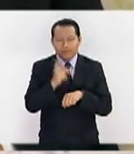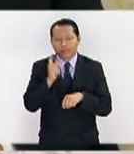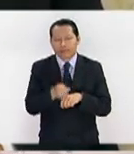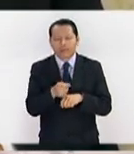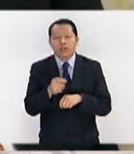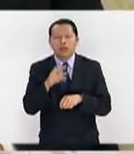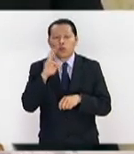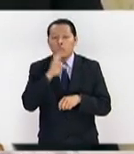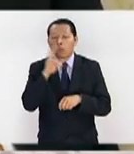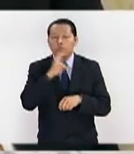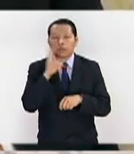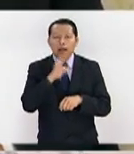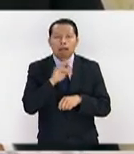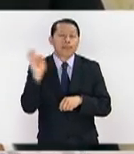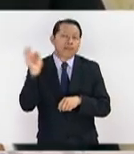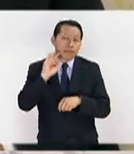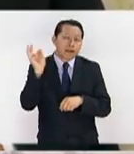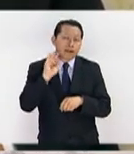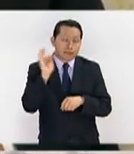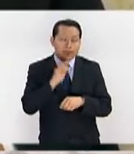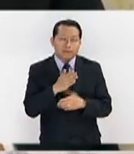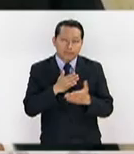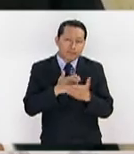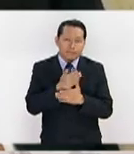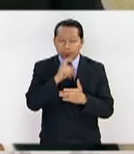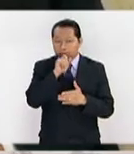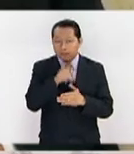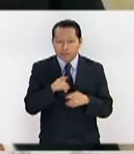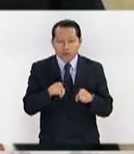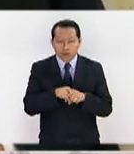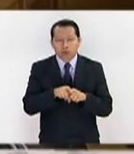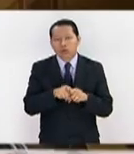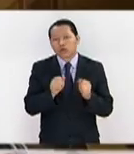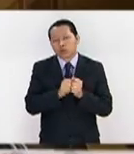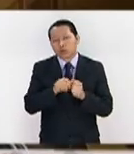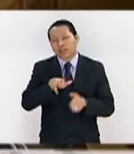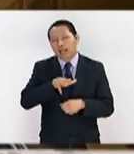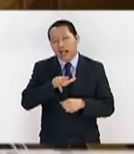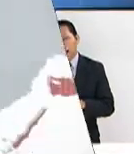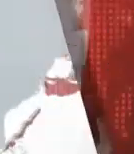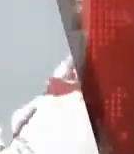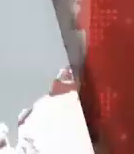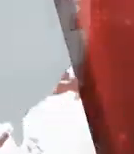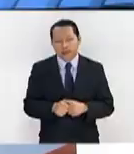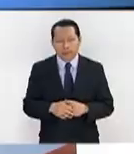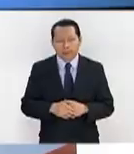sugieren que Rusia podría estar haciendo lo mismo con Cataluña.